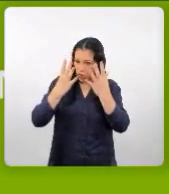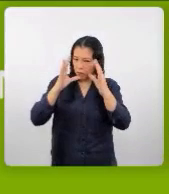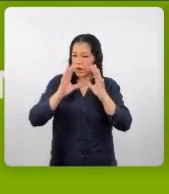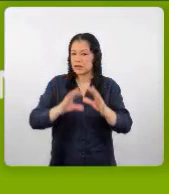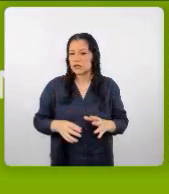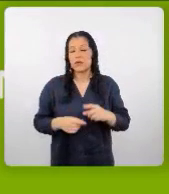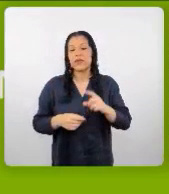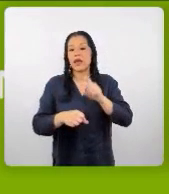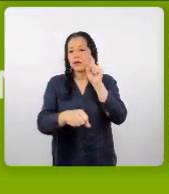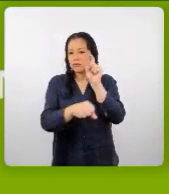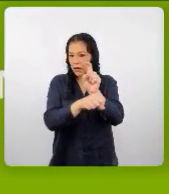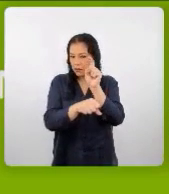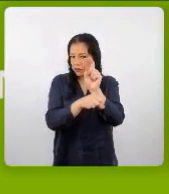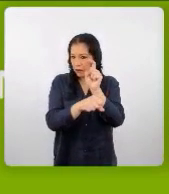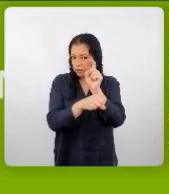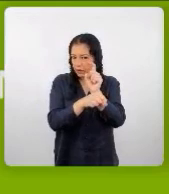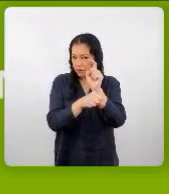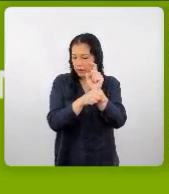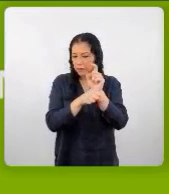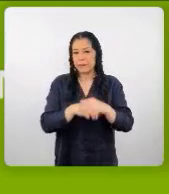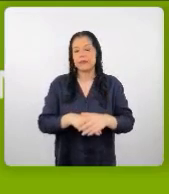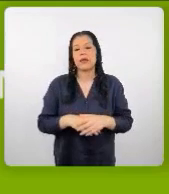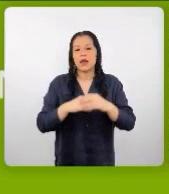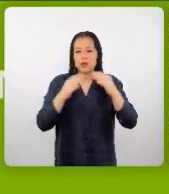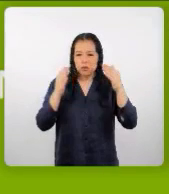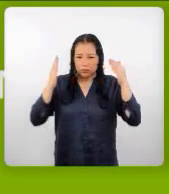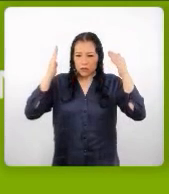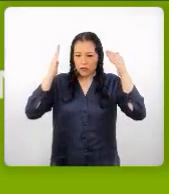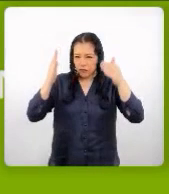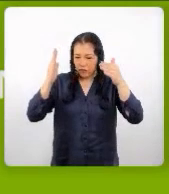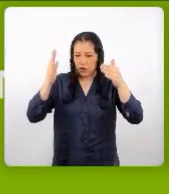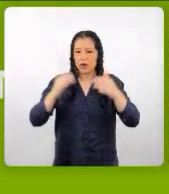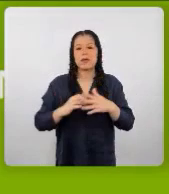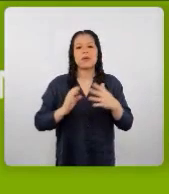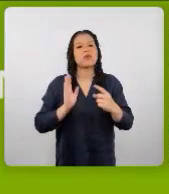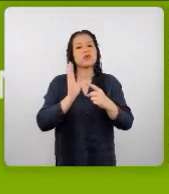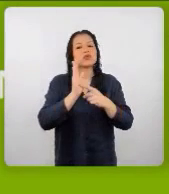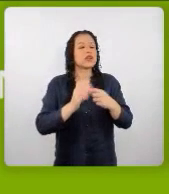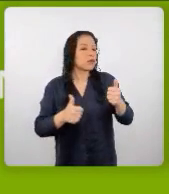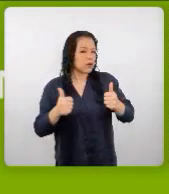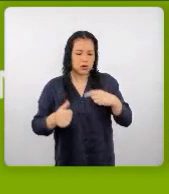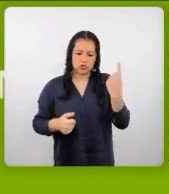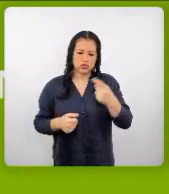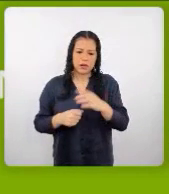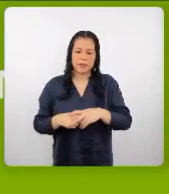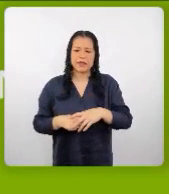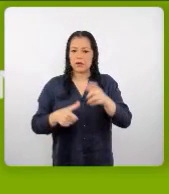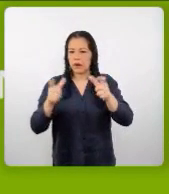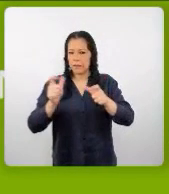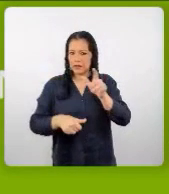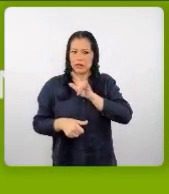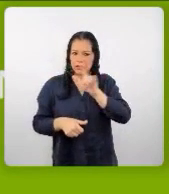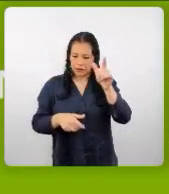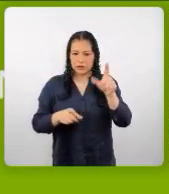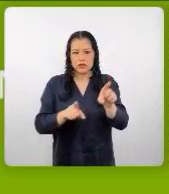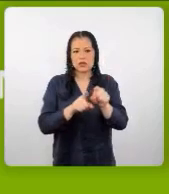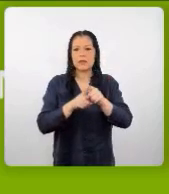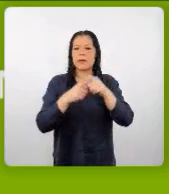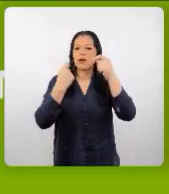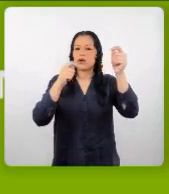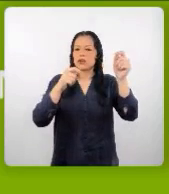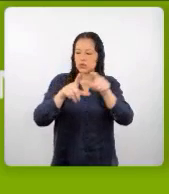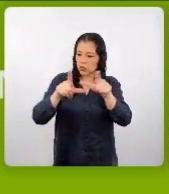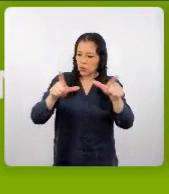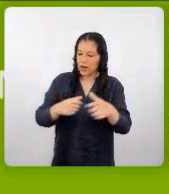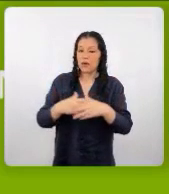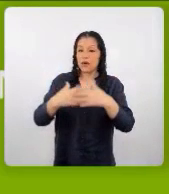de capacitación, un trabajo directo de no solamente con el viajero, sino también con la turoperación, con las